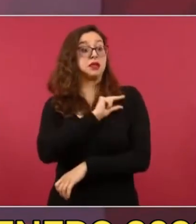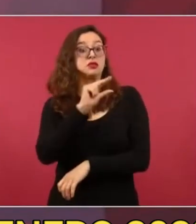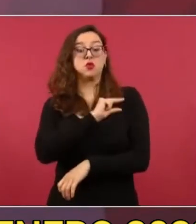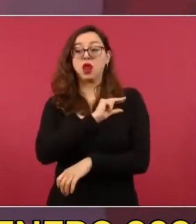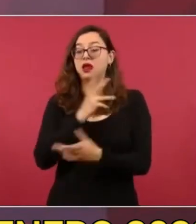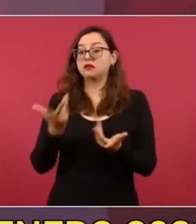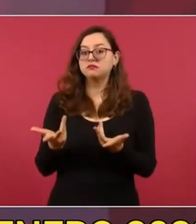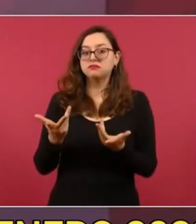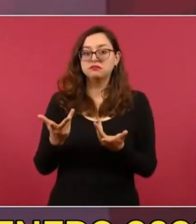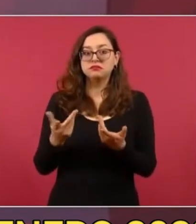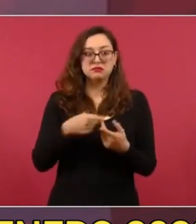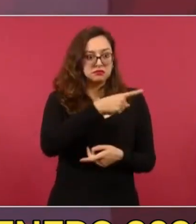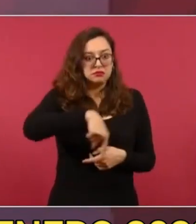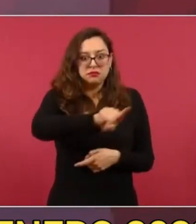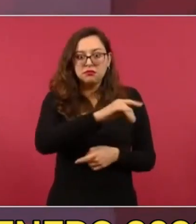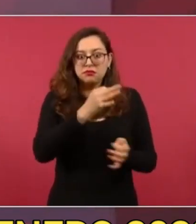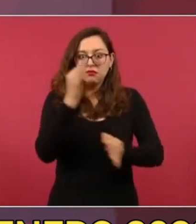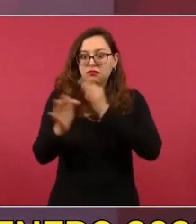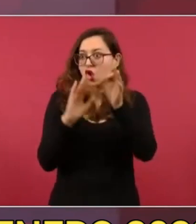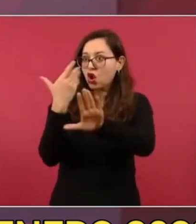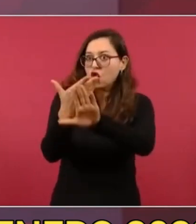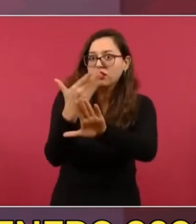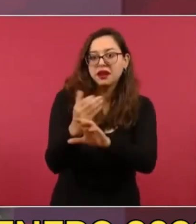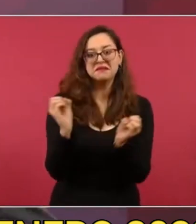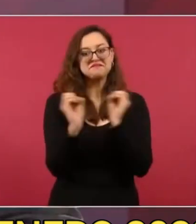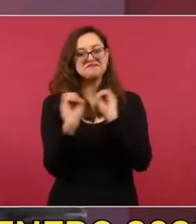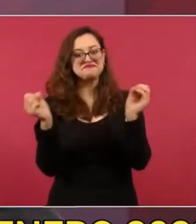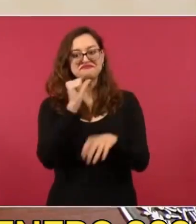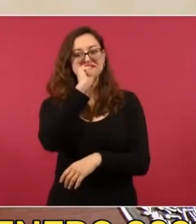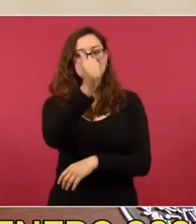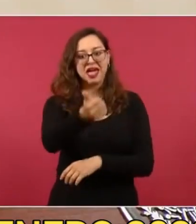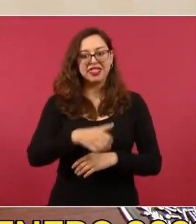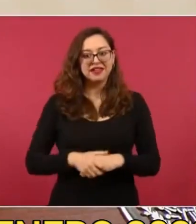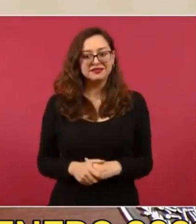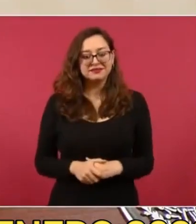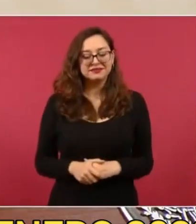había toda una campaña preparando el terreno